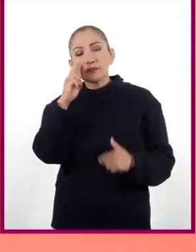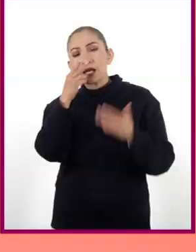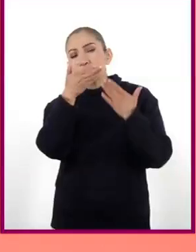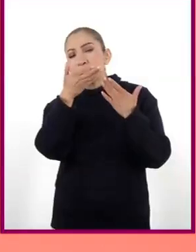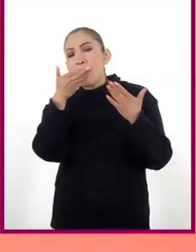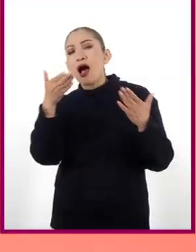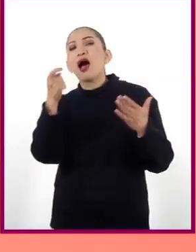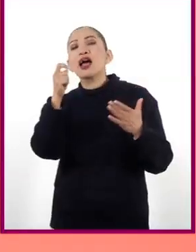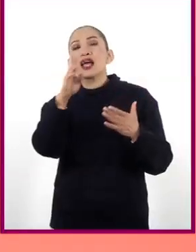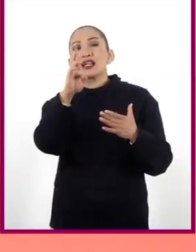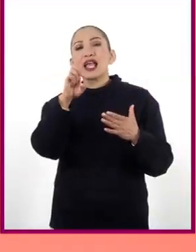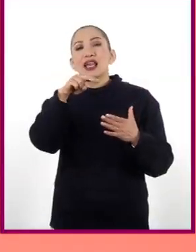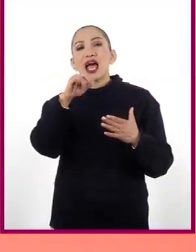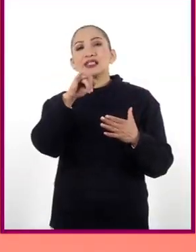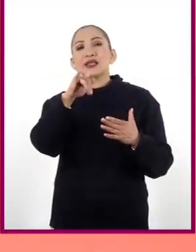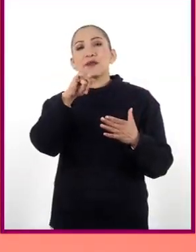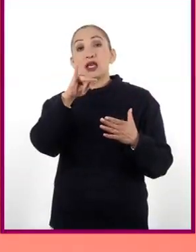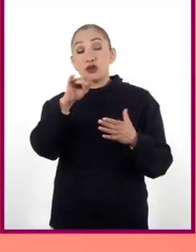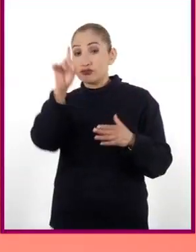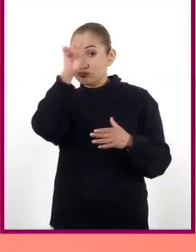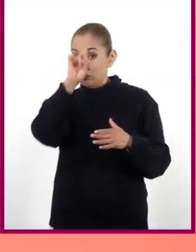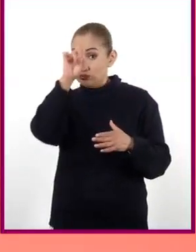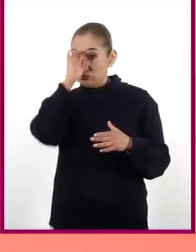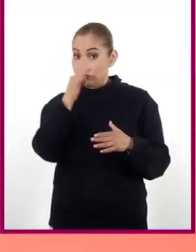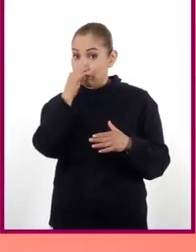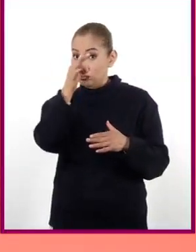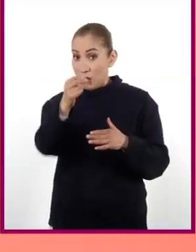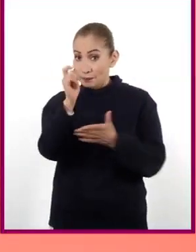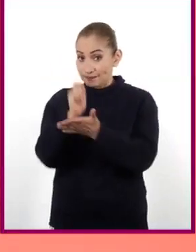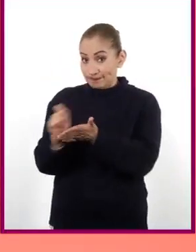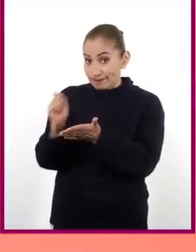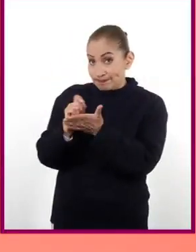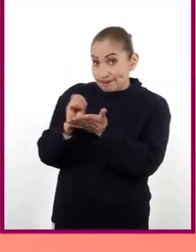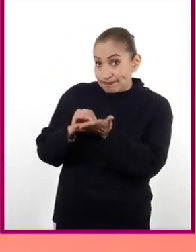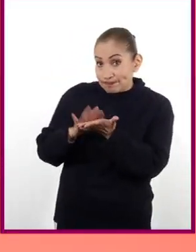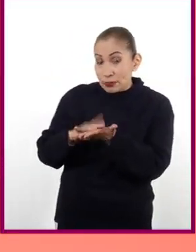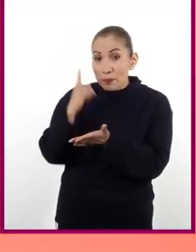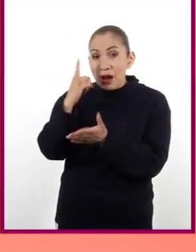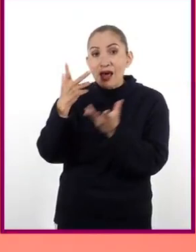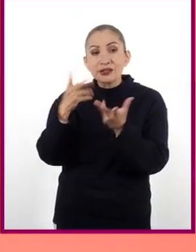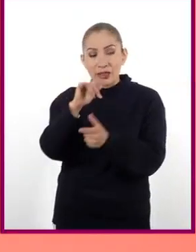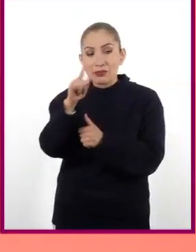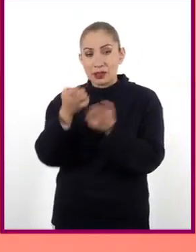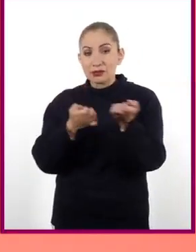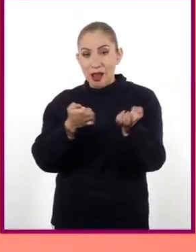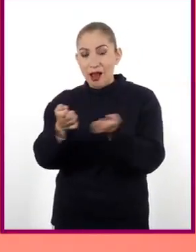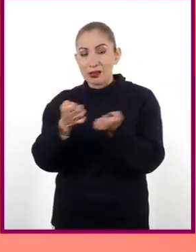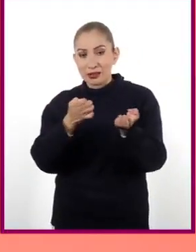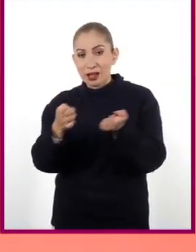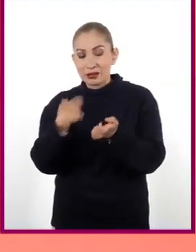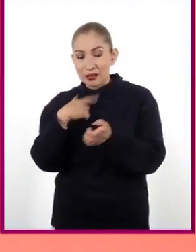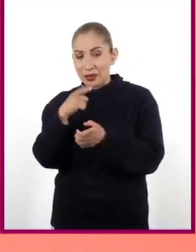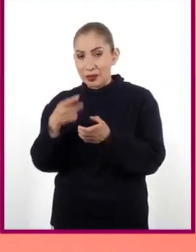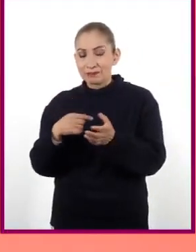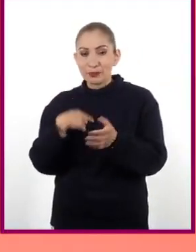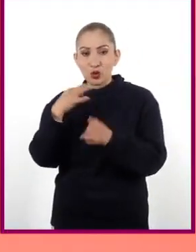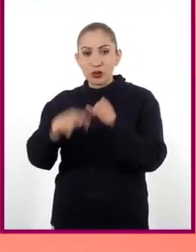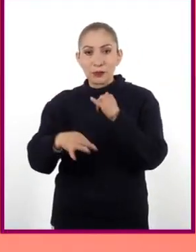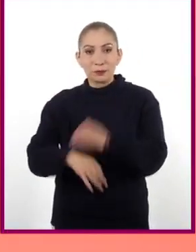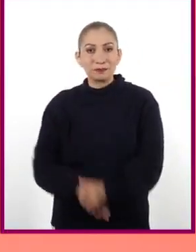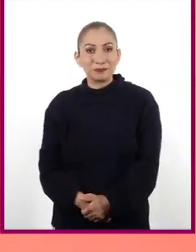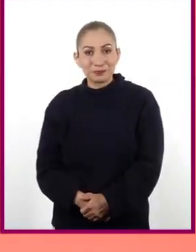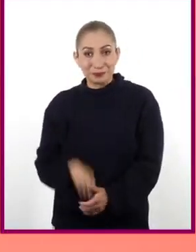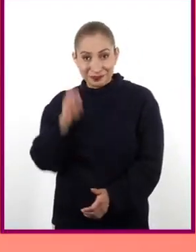más claro del Renacimiento. Les recomendamos hacer apuntes para que puedan realizar los ejercicios que plantearemos al